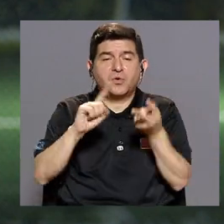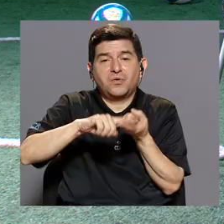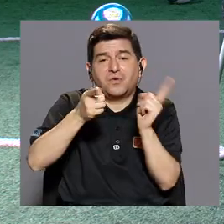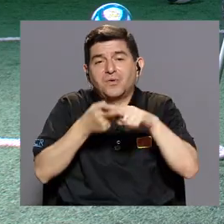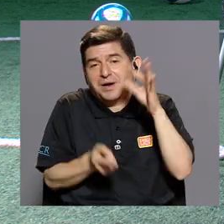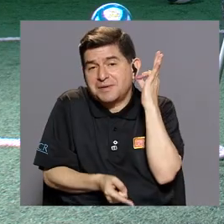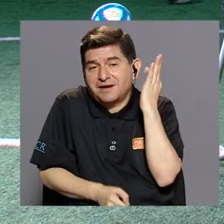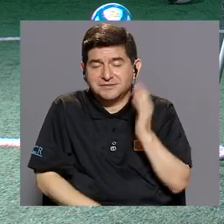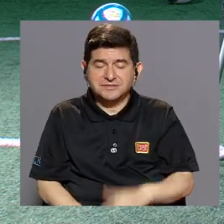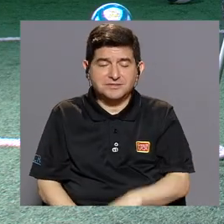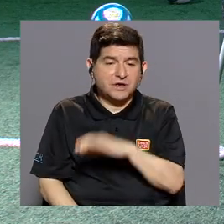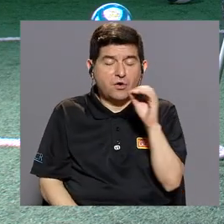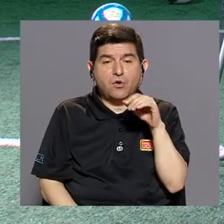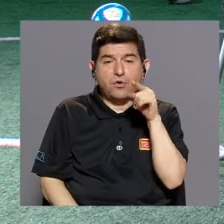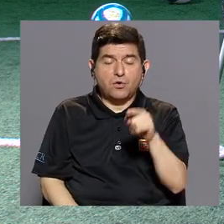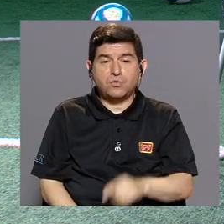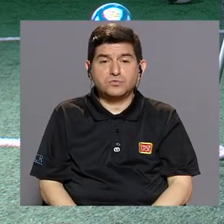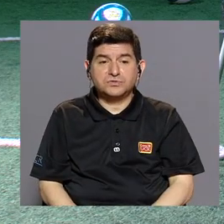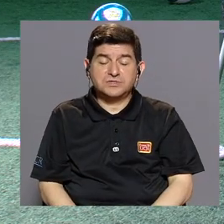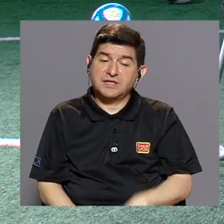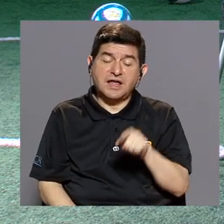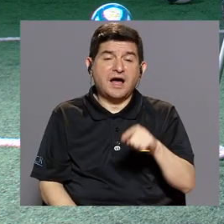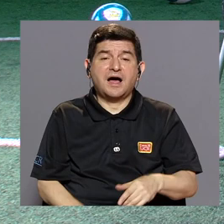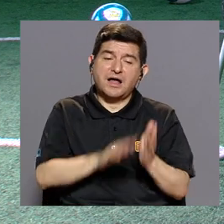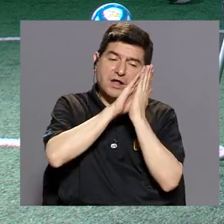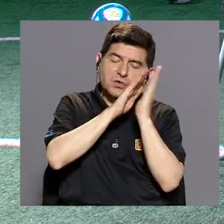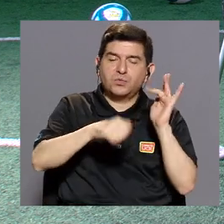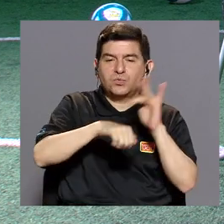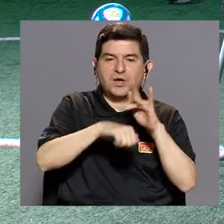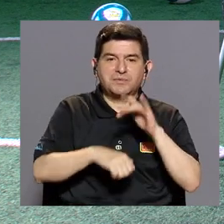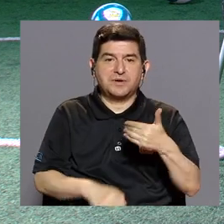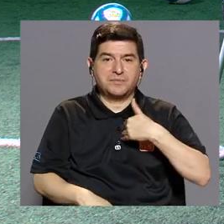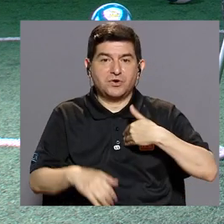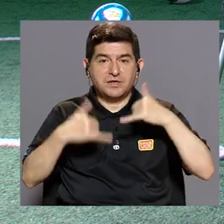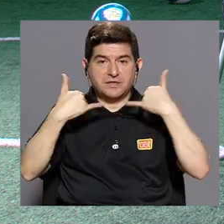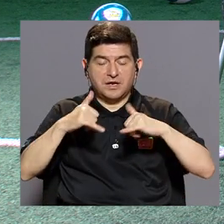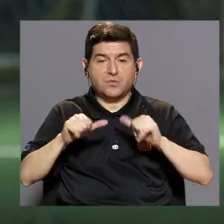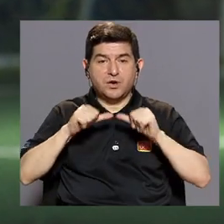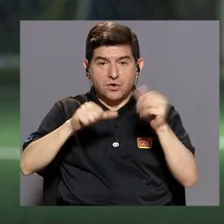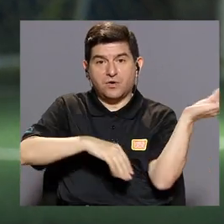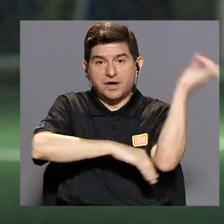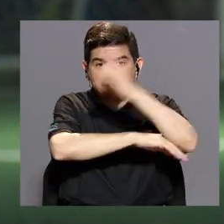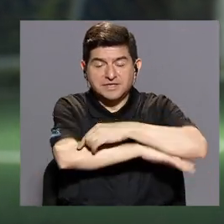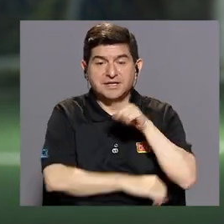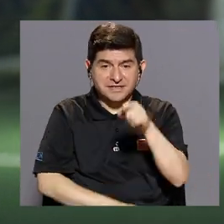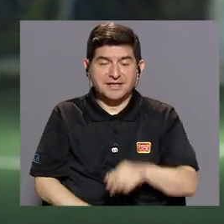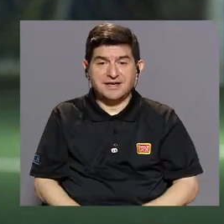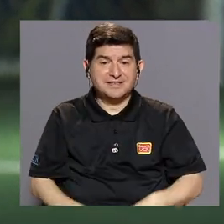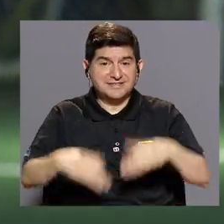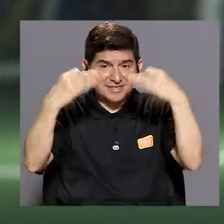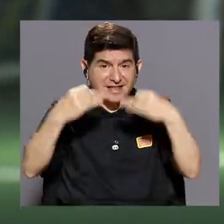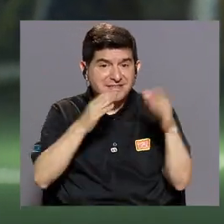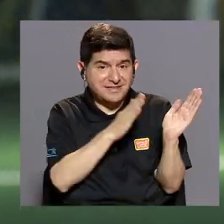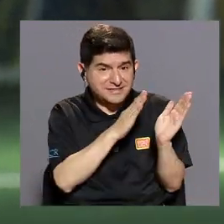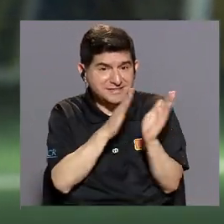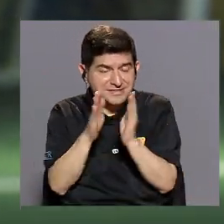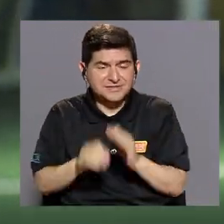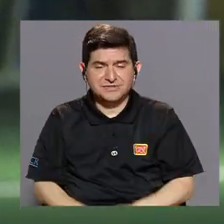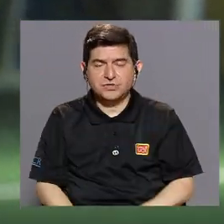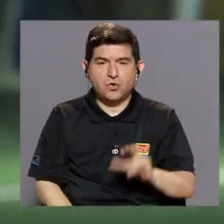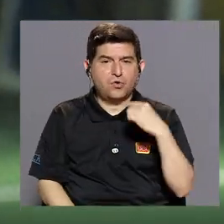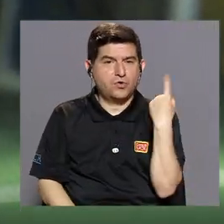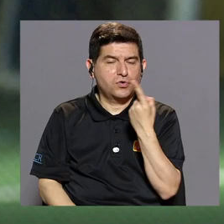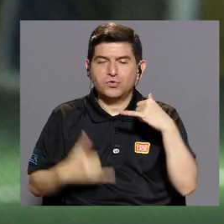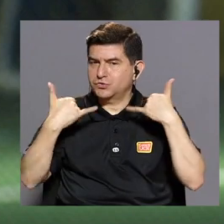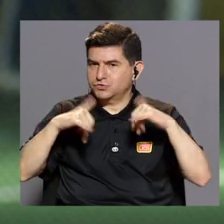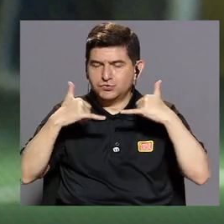tus amigas, o te acostas temprano porque tienes partido al día siguiente. ¿Cómo no te va a formar una decisión de ese tipo? Y luego no va a